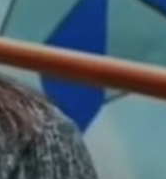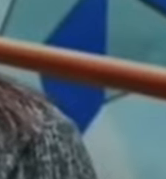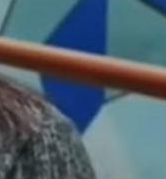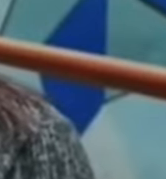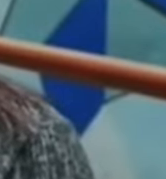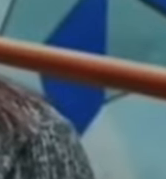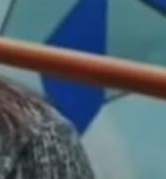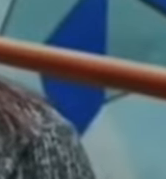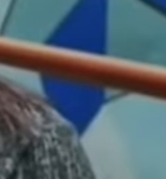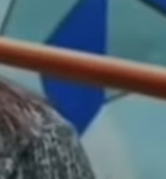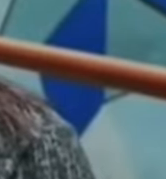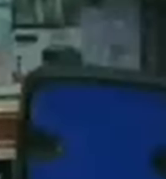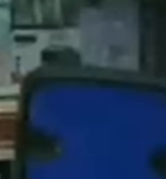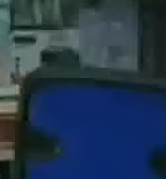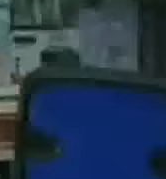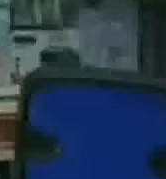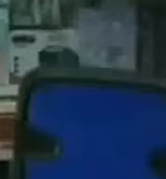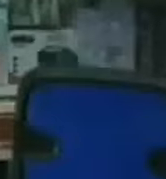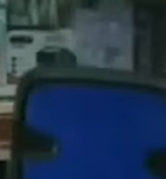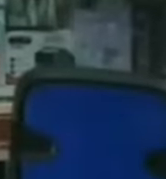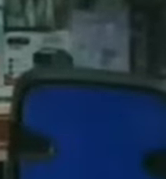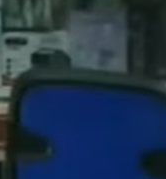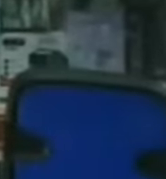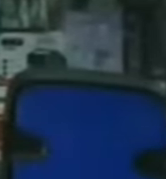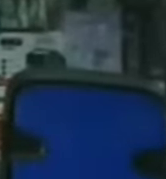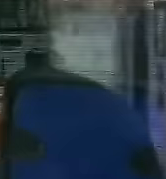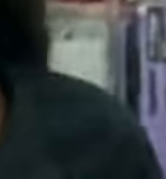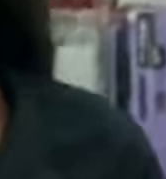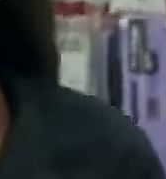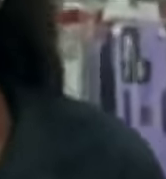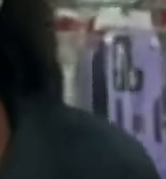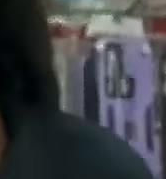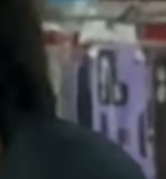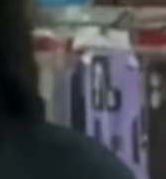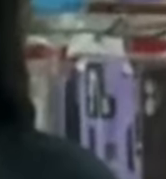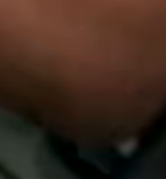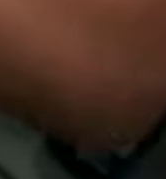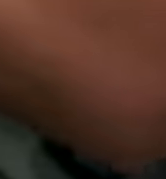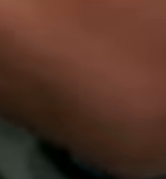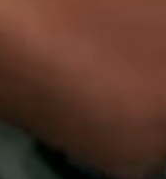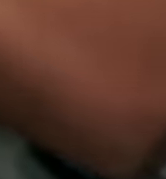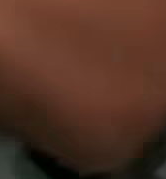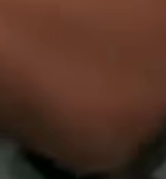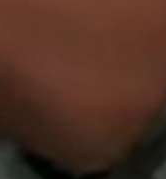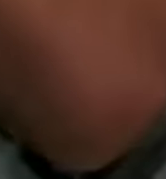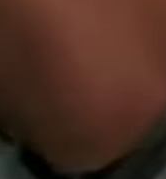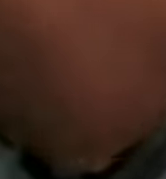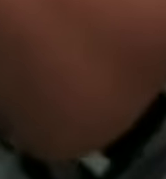cómo comienzo de nuevo?